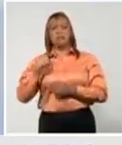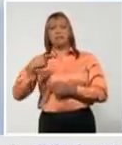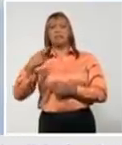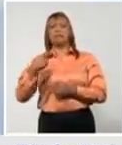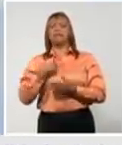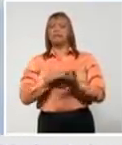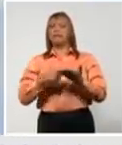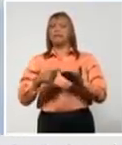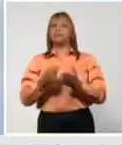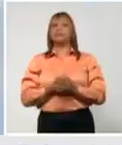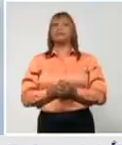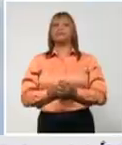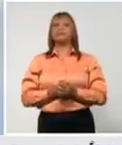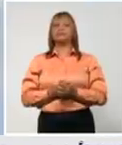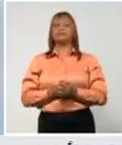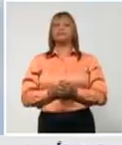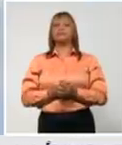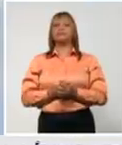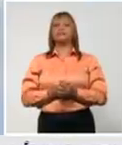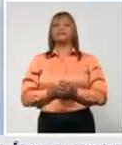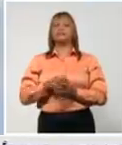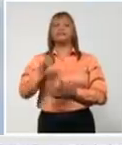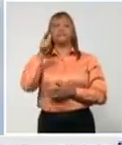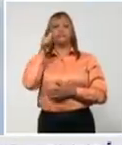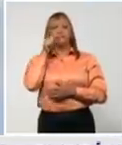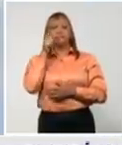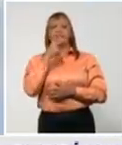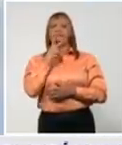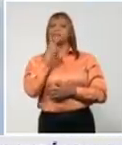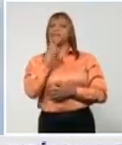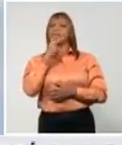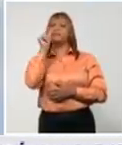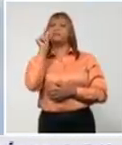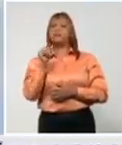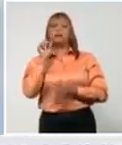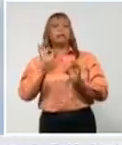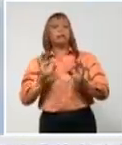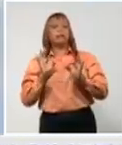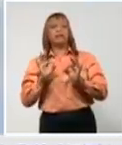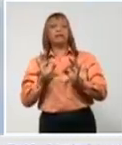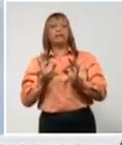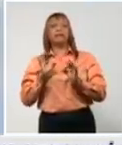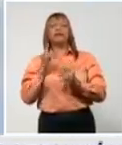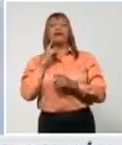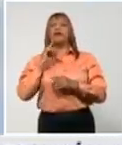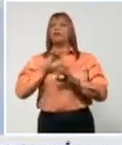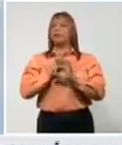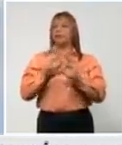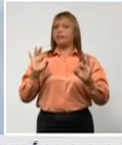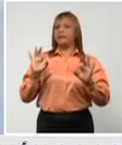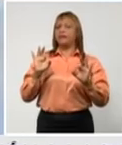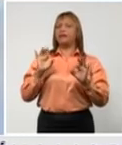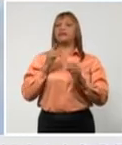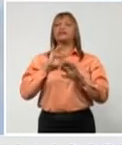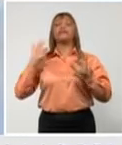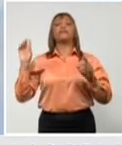semanas. Se vigilan en la atención primaria de salud, como siempre decimos, por nuestros especialistas